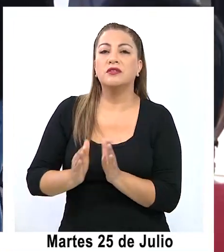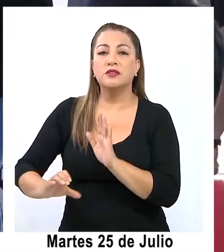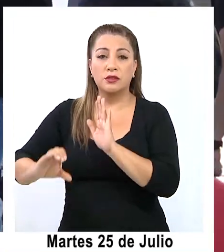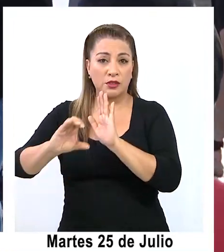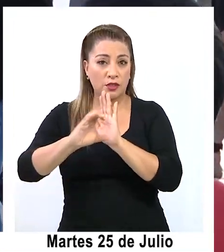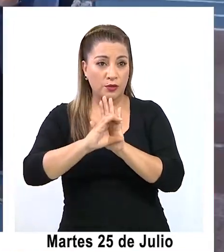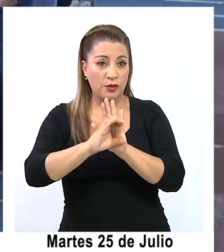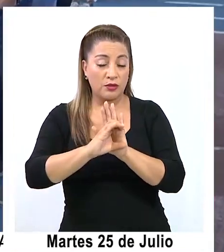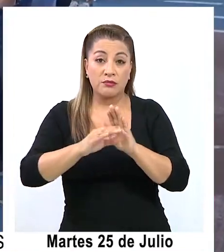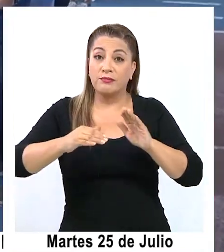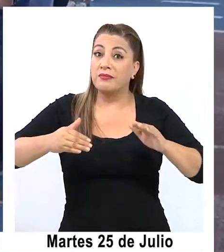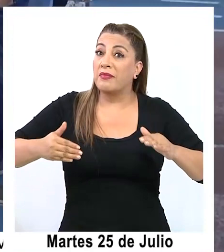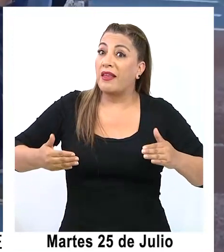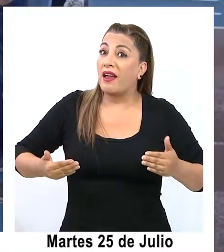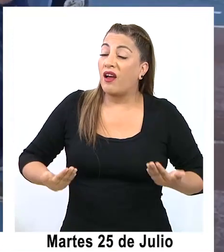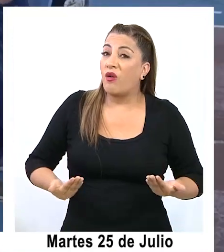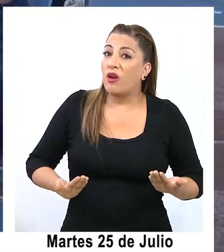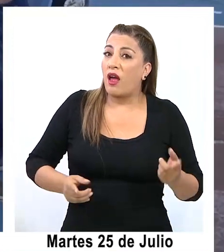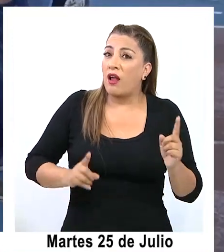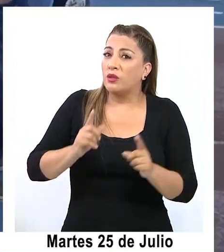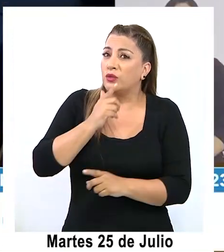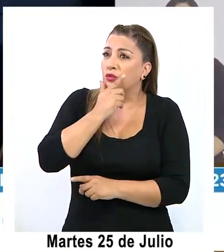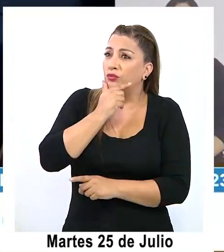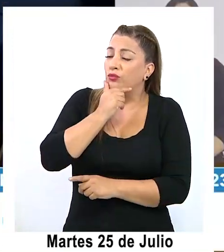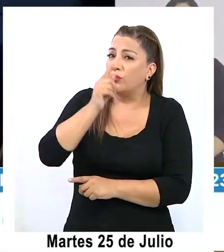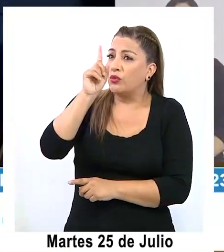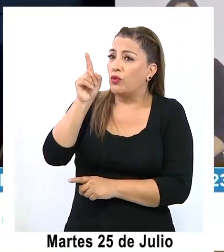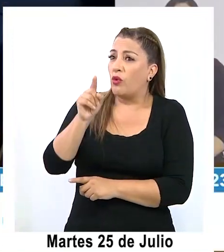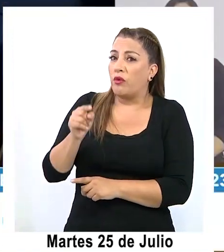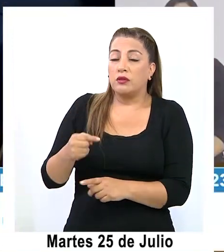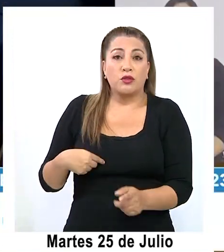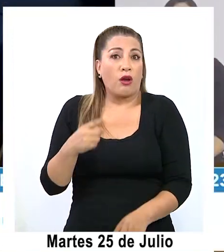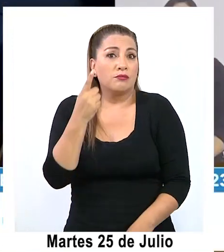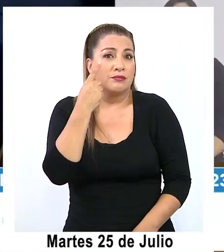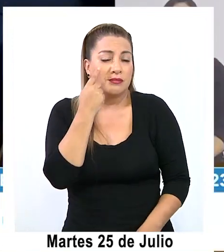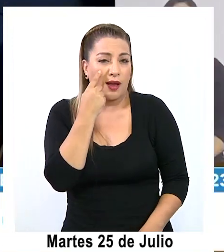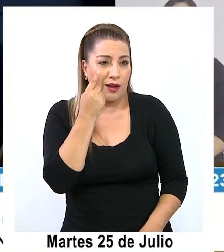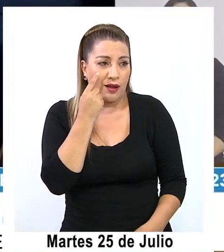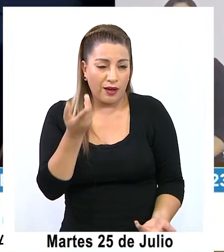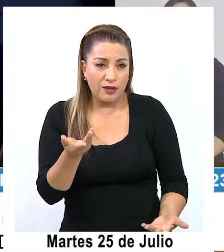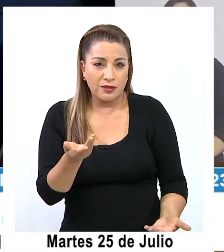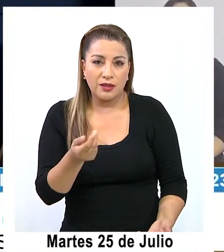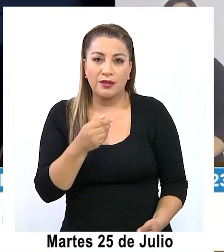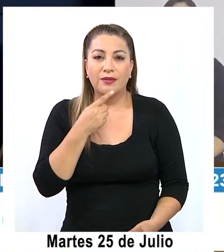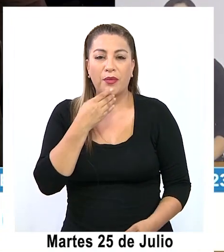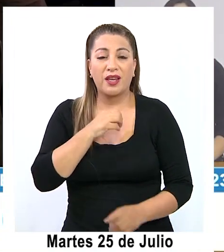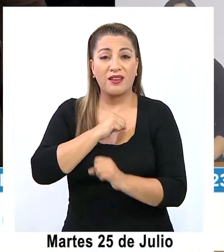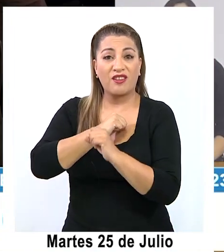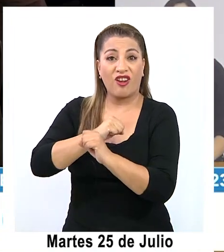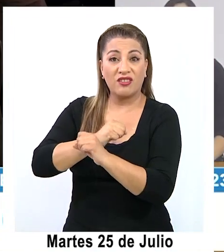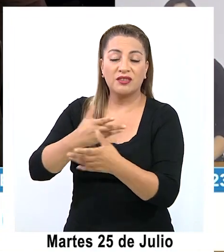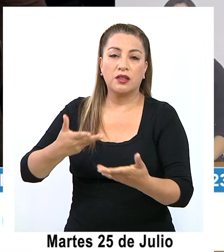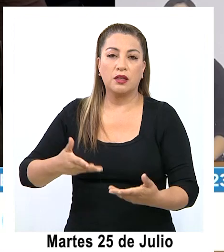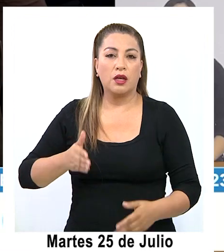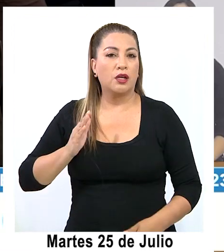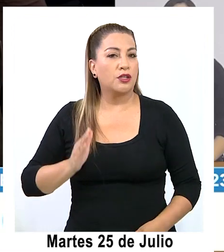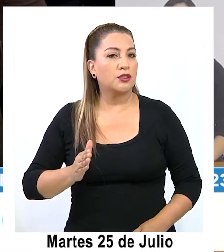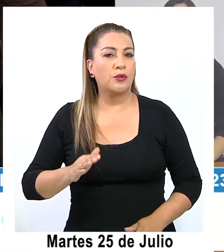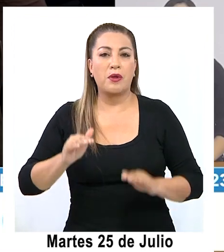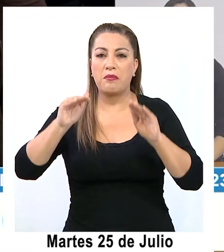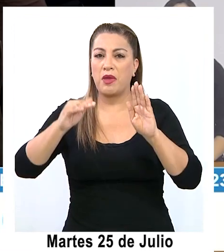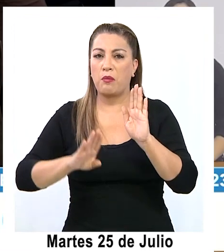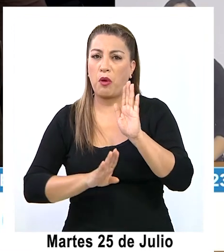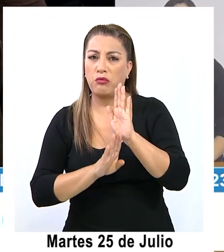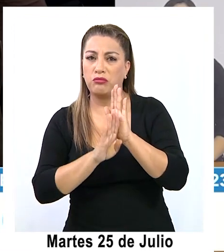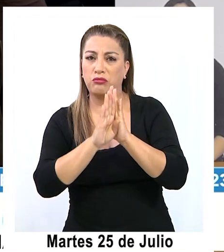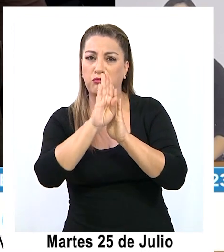y por ahora la incertidumbre, el desconocimiento y el rechazo siguen punteando en